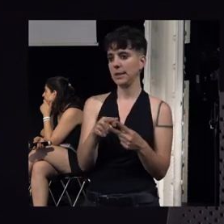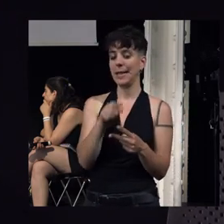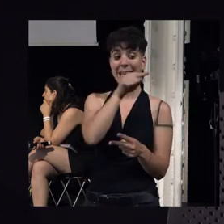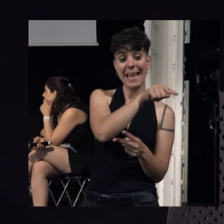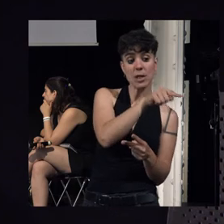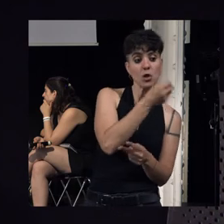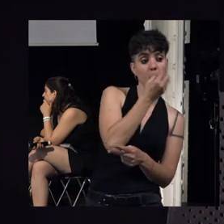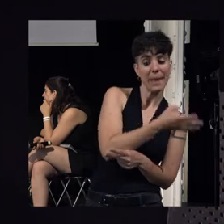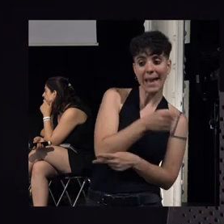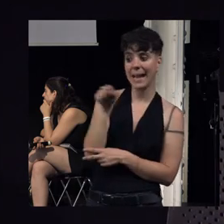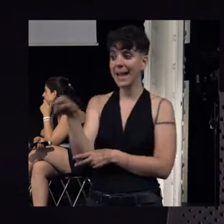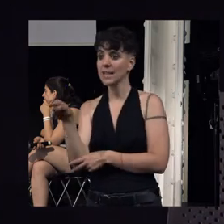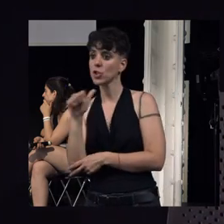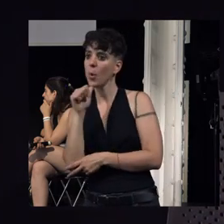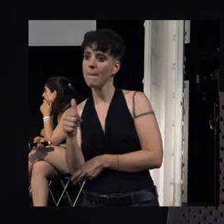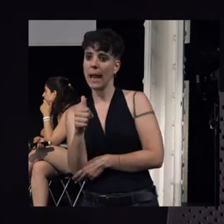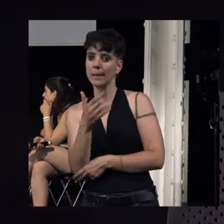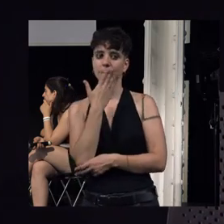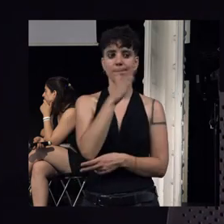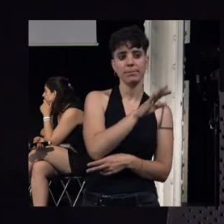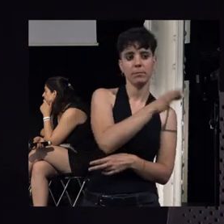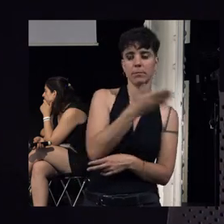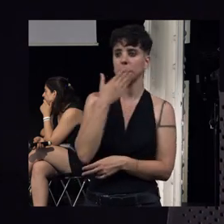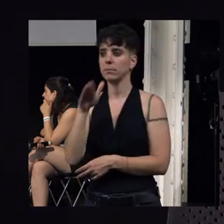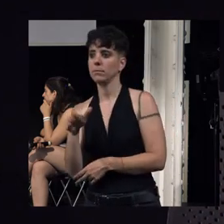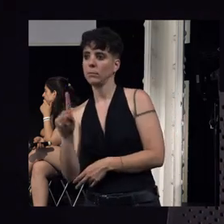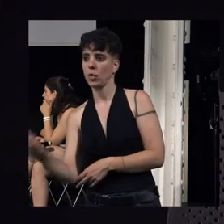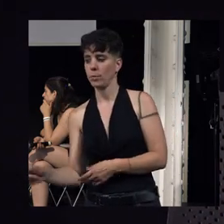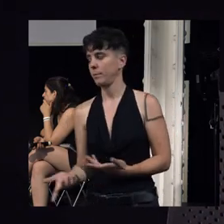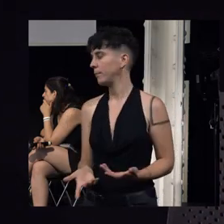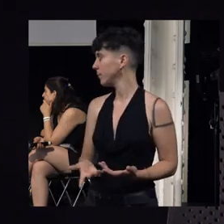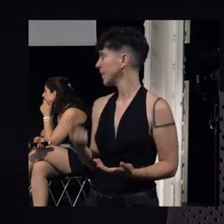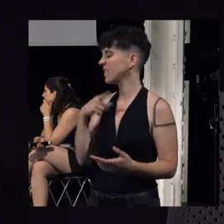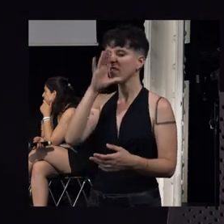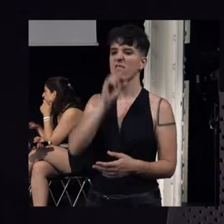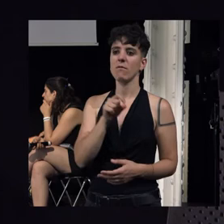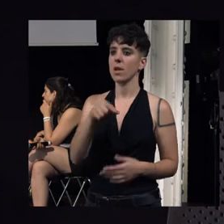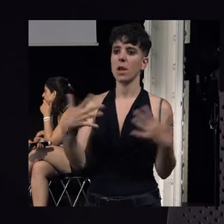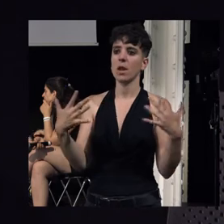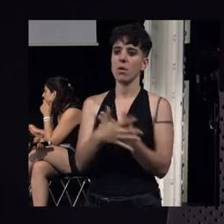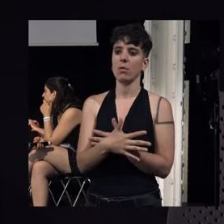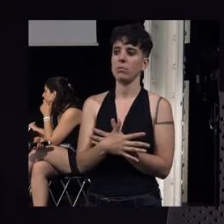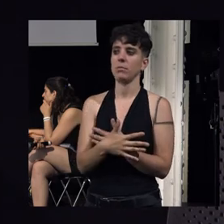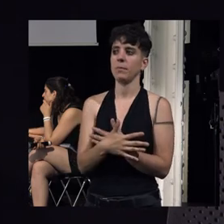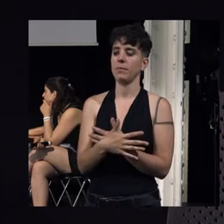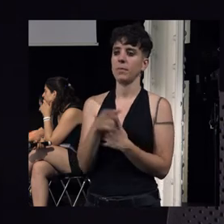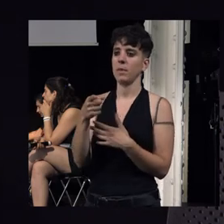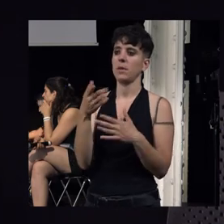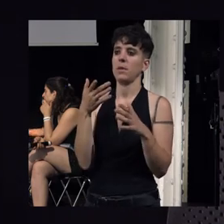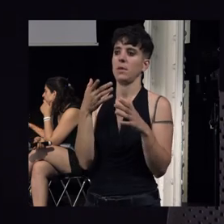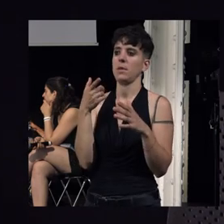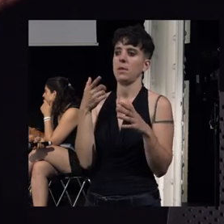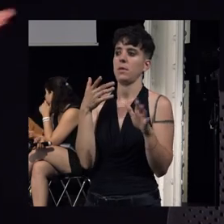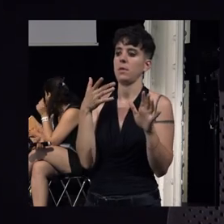bien y esto es el mal. Y creo que ahí ese es el error, y eso es como las cosas de las causantes de por qué estemos en